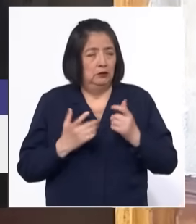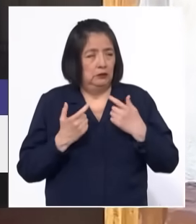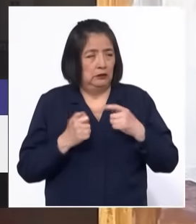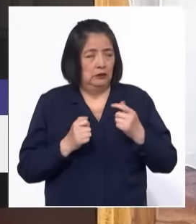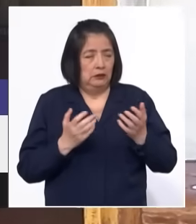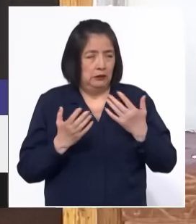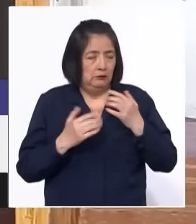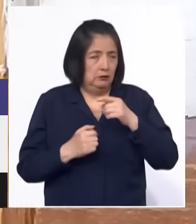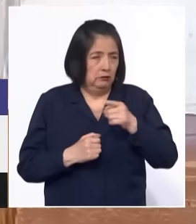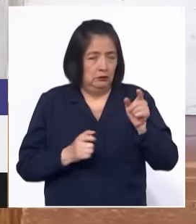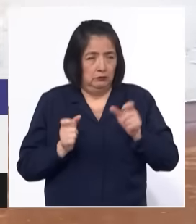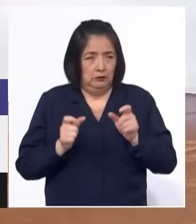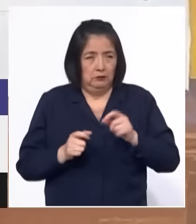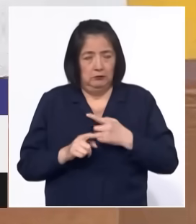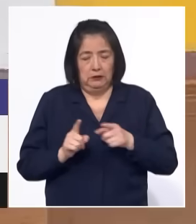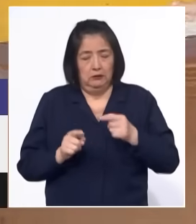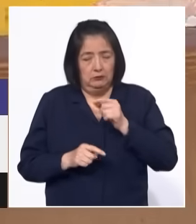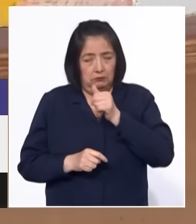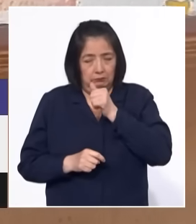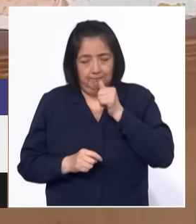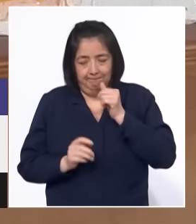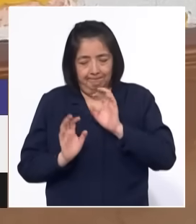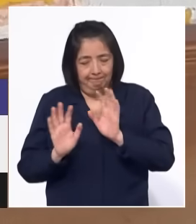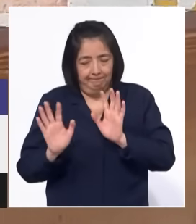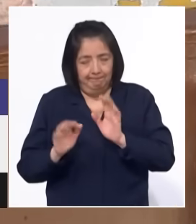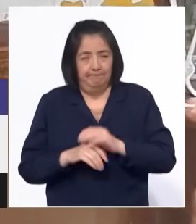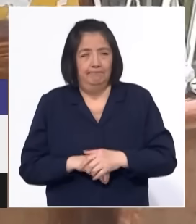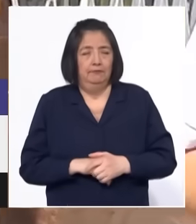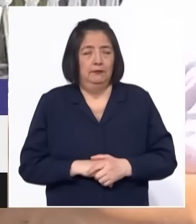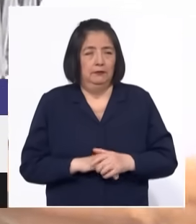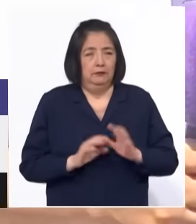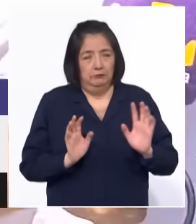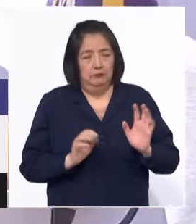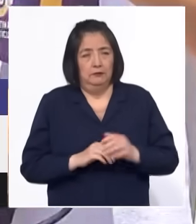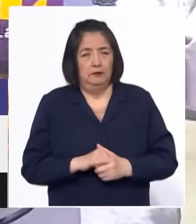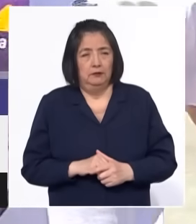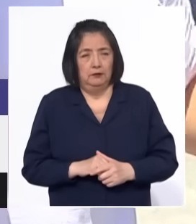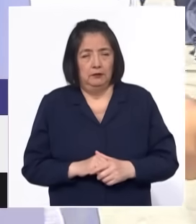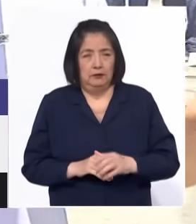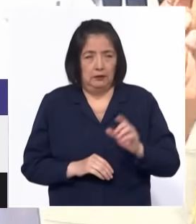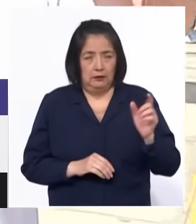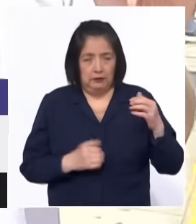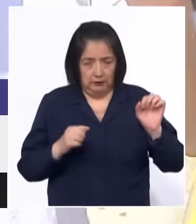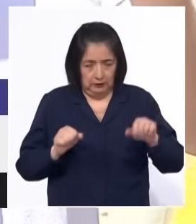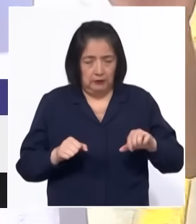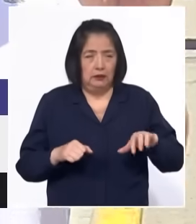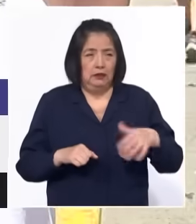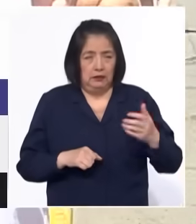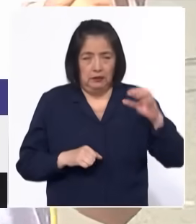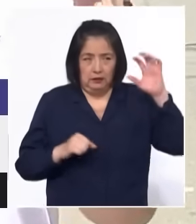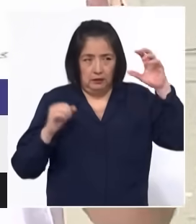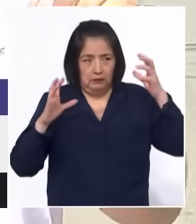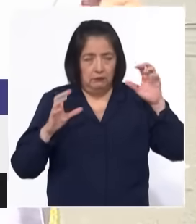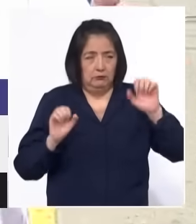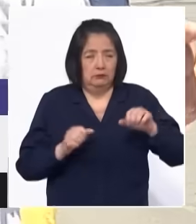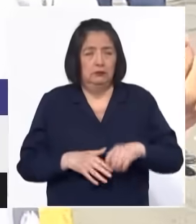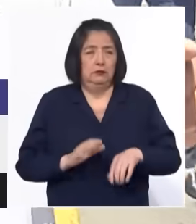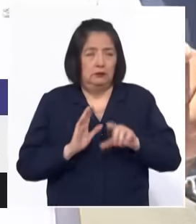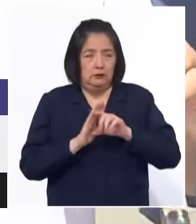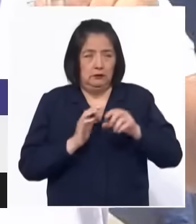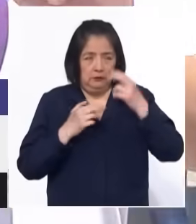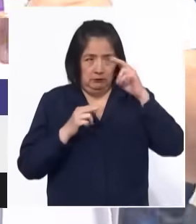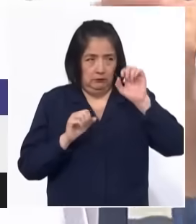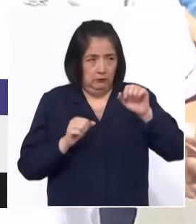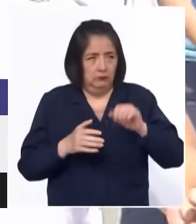también de conversar con ellas, pero prefieren guardar la reserva del caso. Hay cámaras de seguridad a las cuales Latina Noticias ha